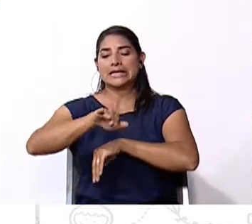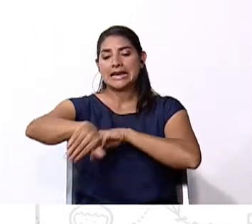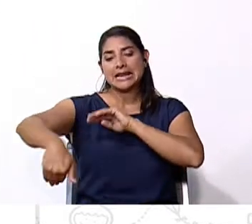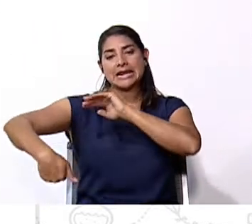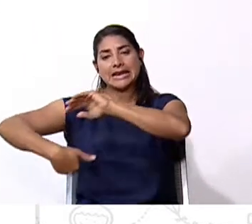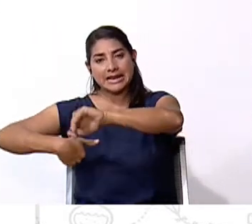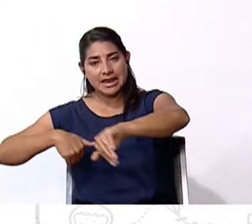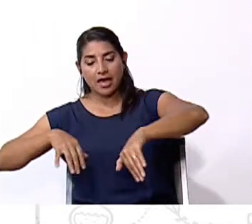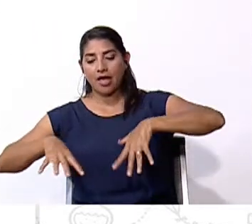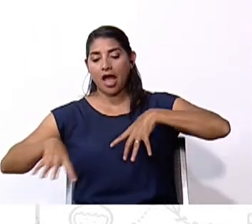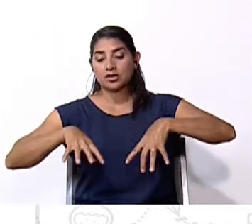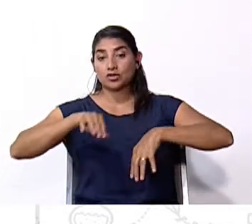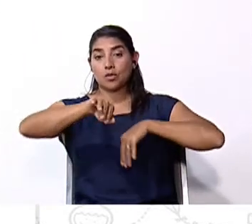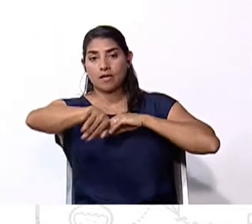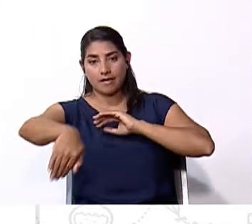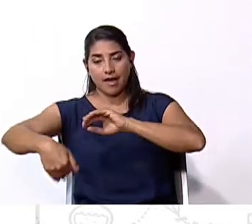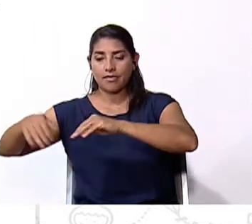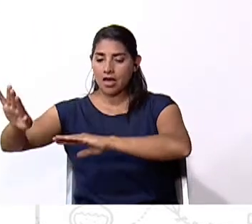nadan en los ríos.